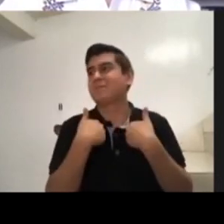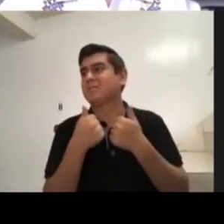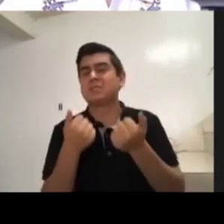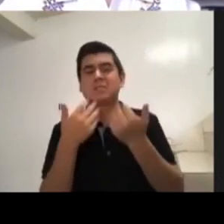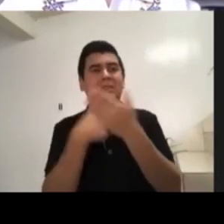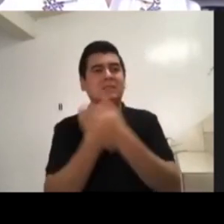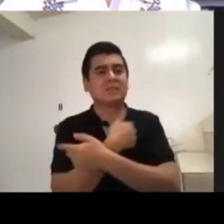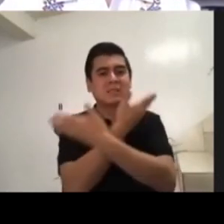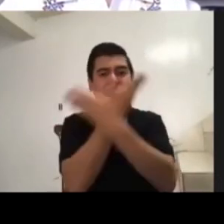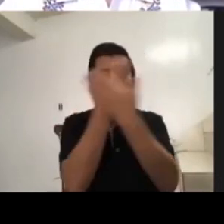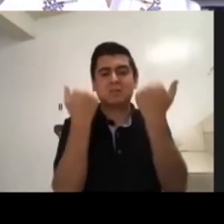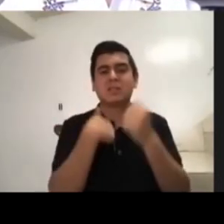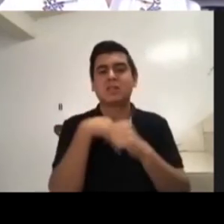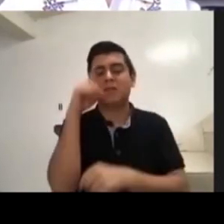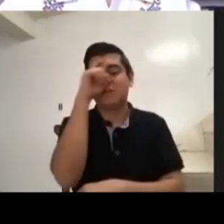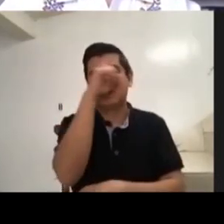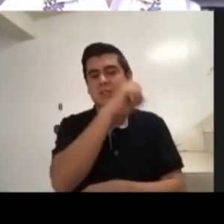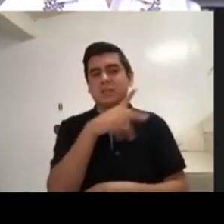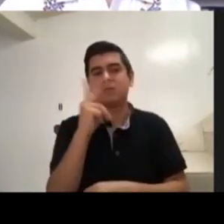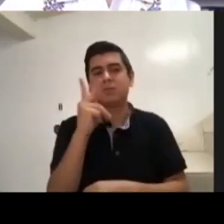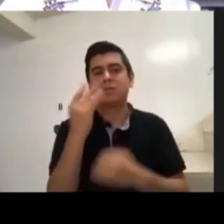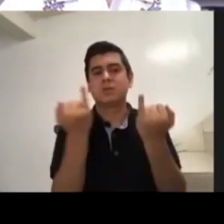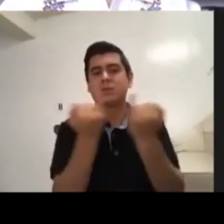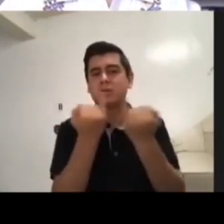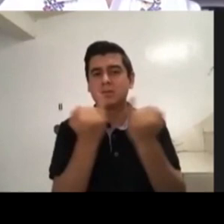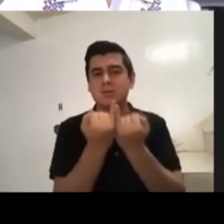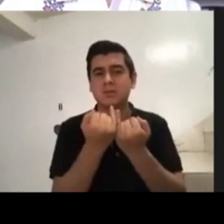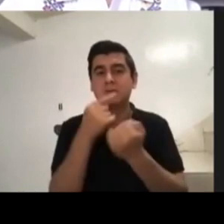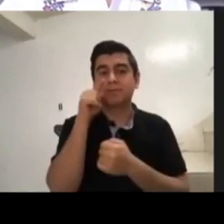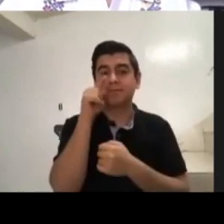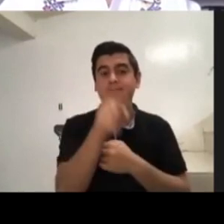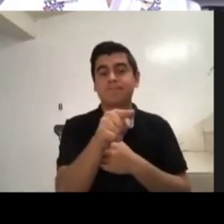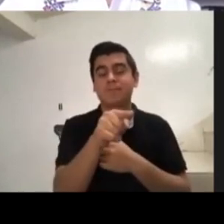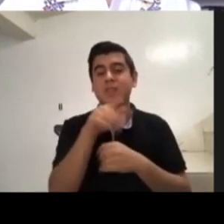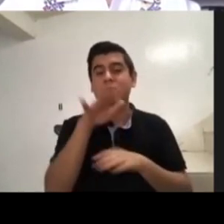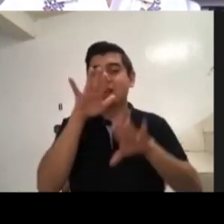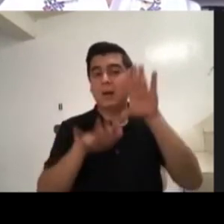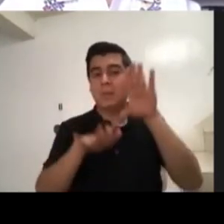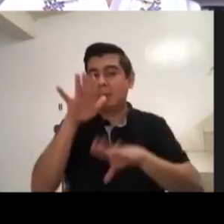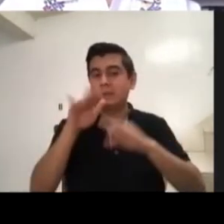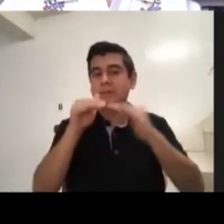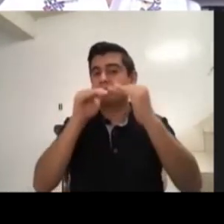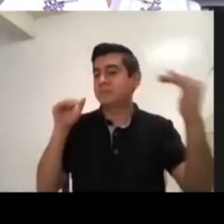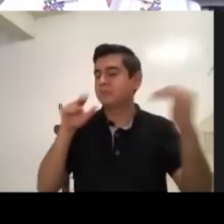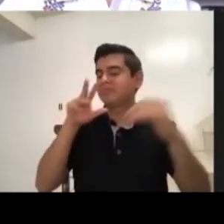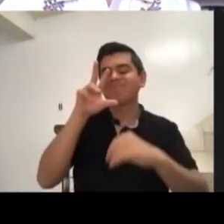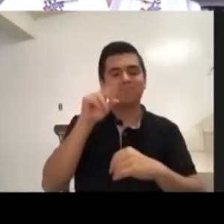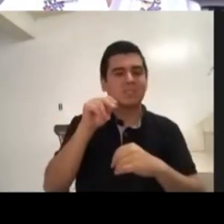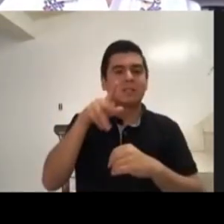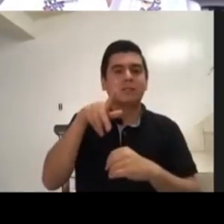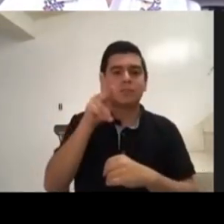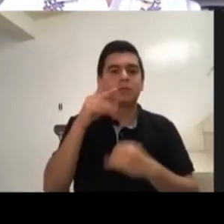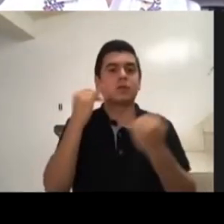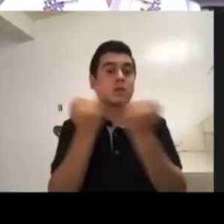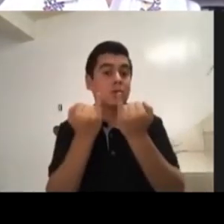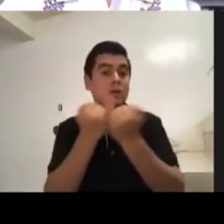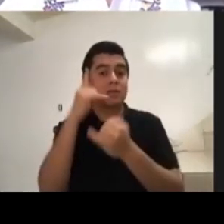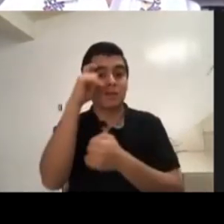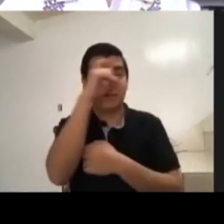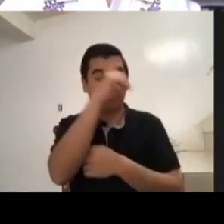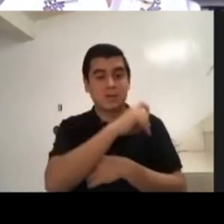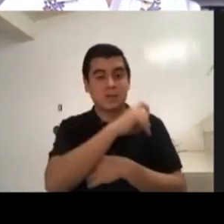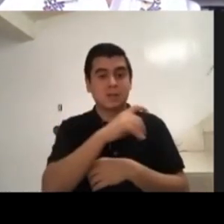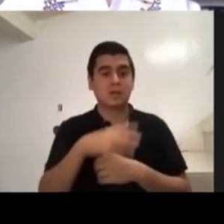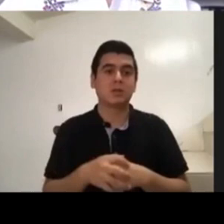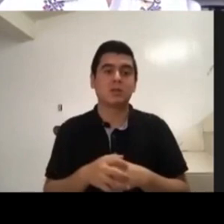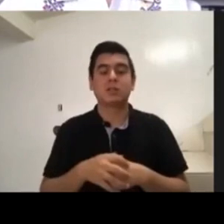esta profundización de una situación inaceptable que ya era y que se puede agravar? Miren,